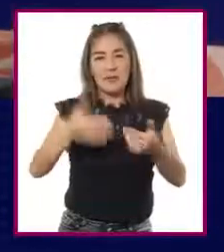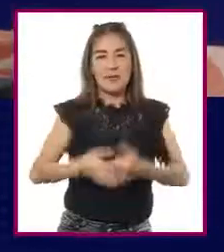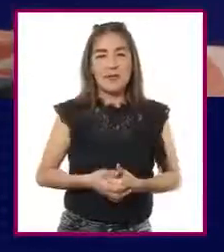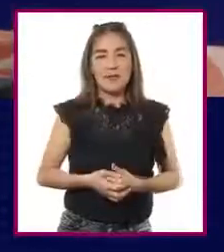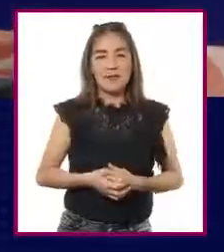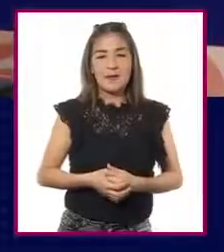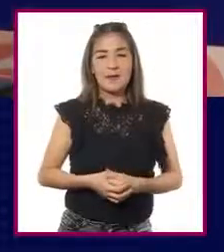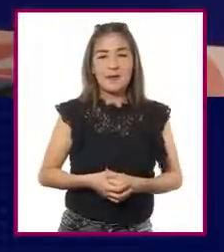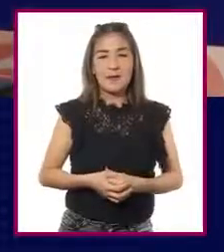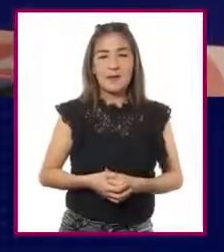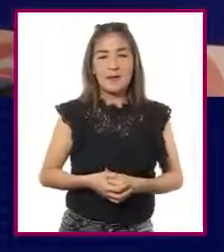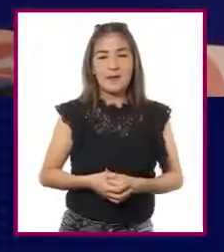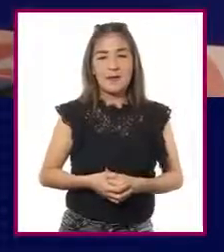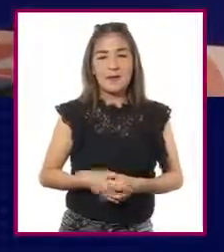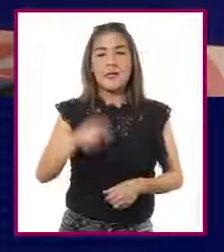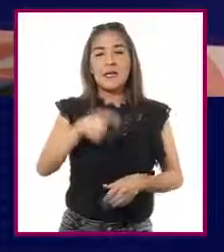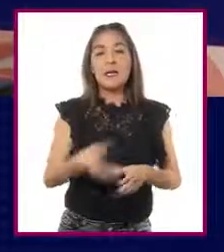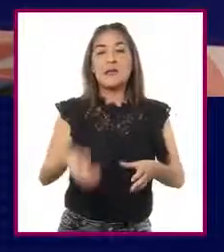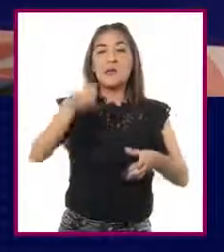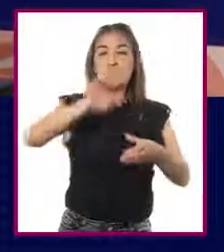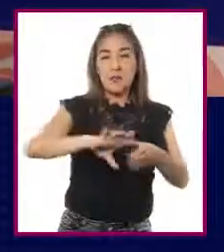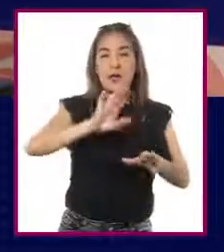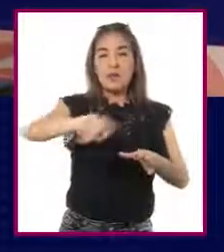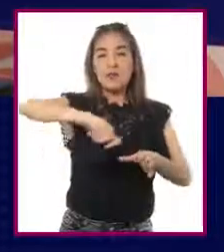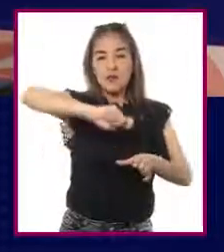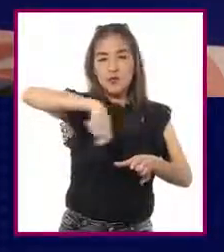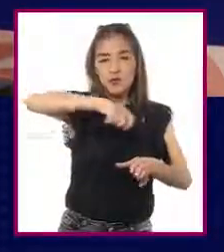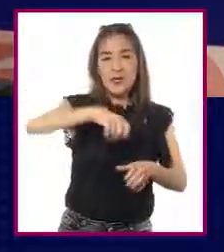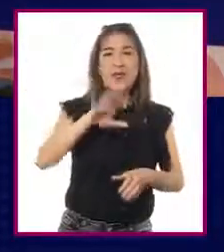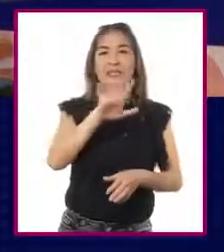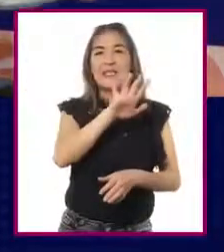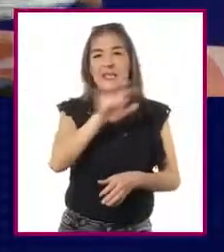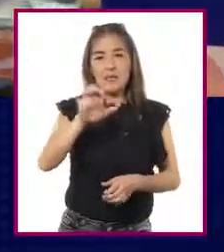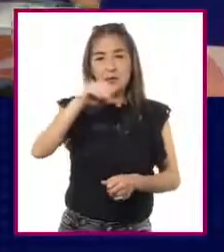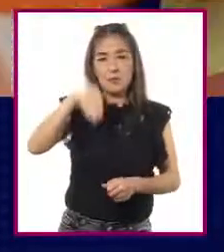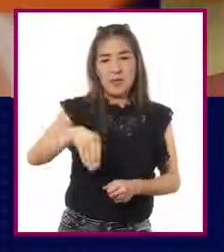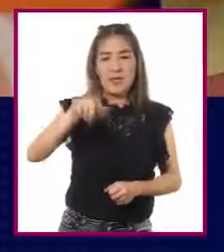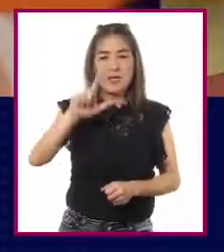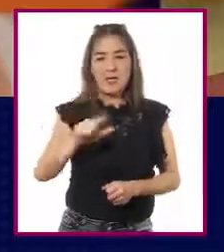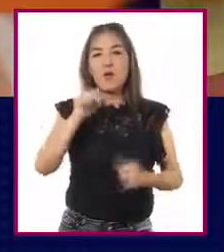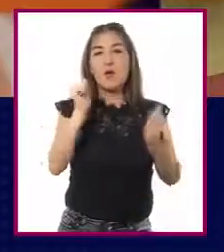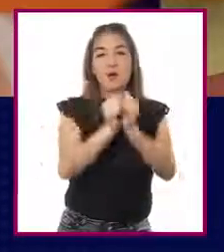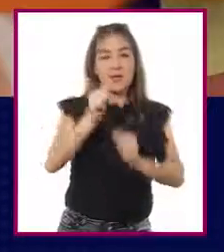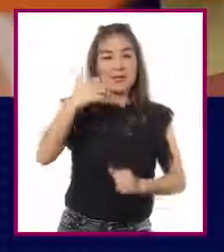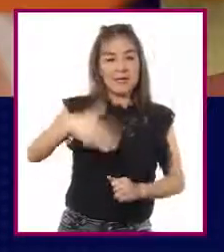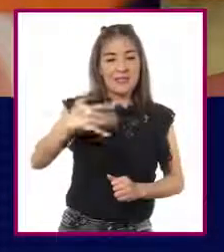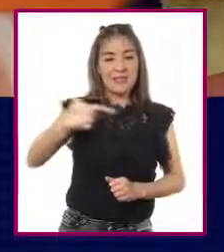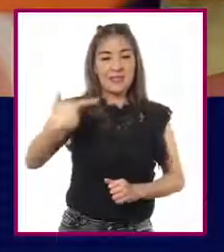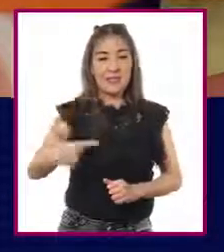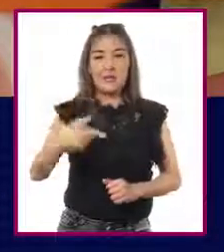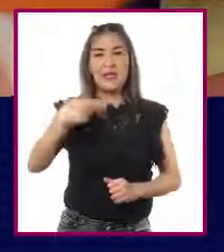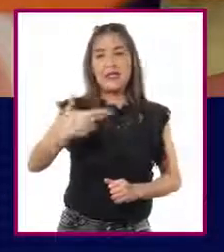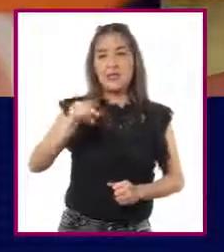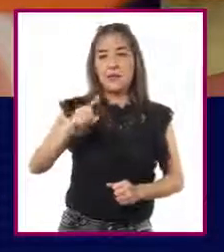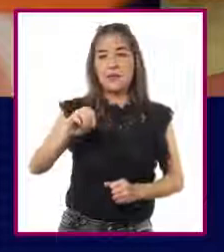Se mezclan para obtener una disolución de 500 mililitros de agua destilada con 15 gramos de hidróxido de